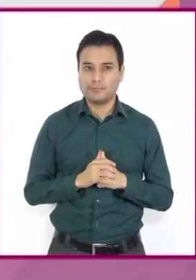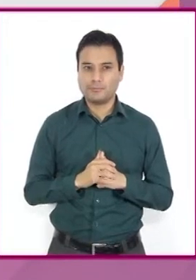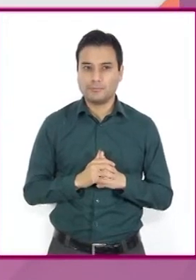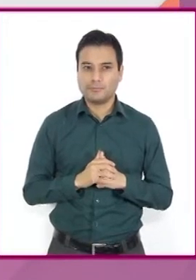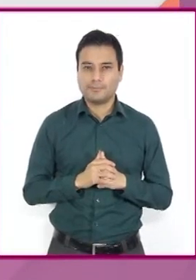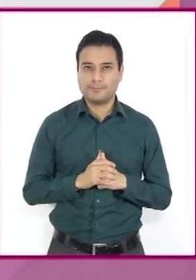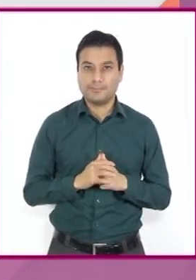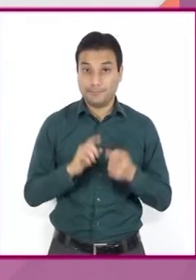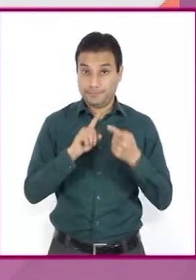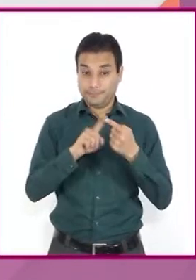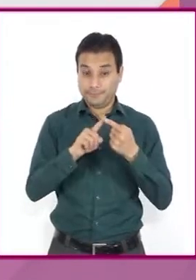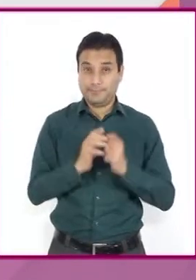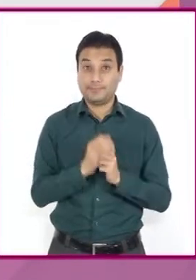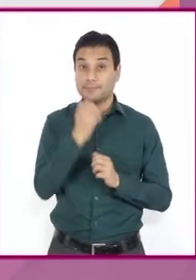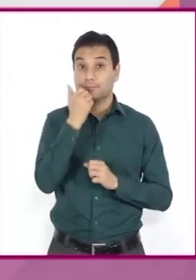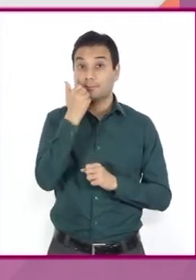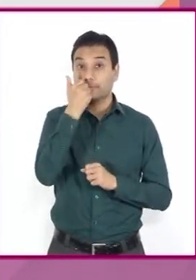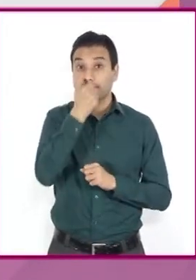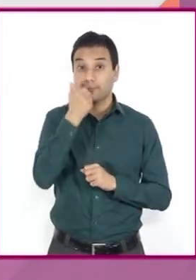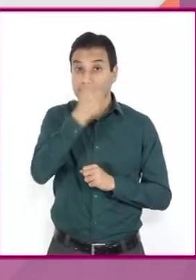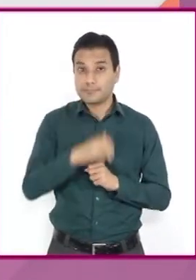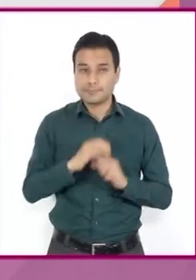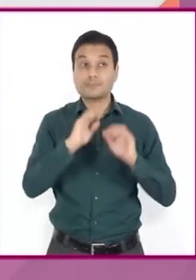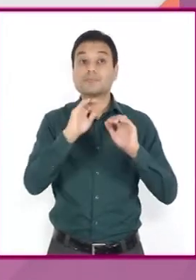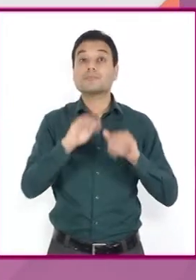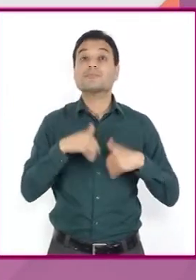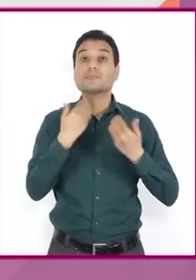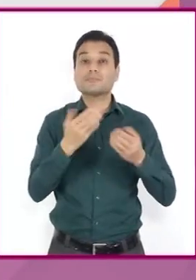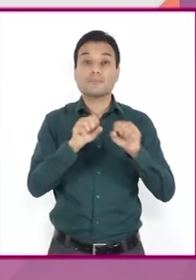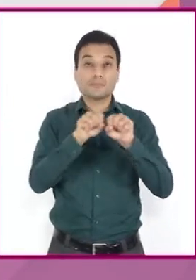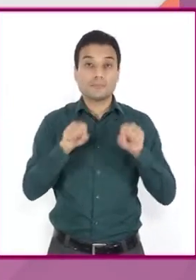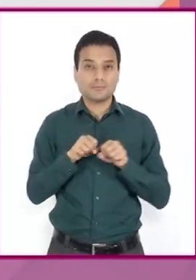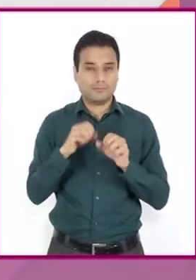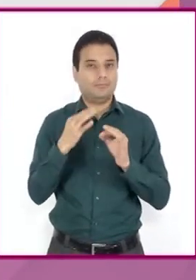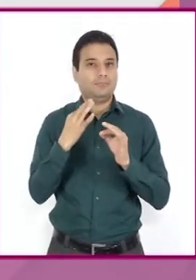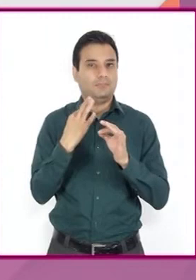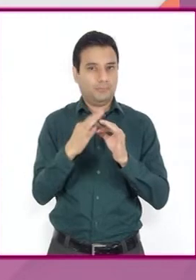1. Los alumnos llegarán puntualmente al salón.